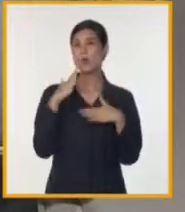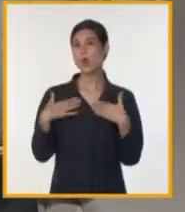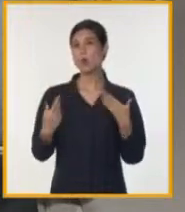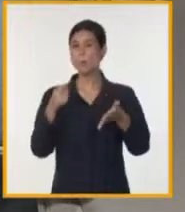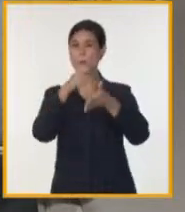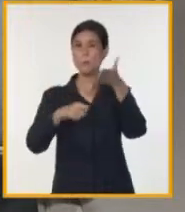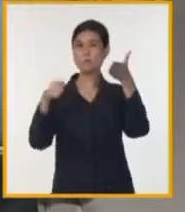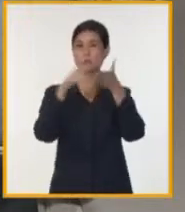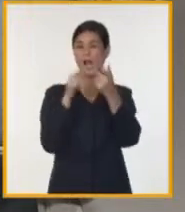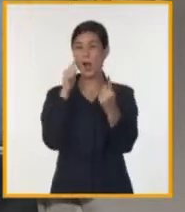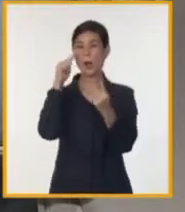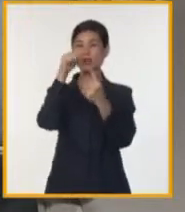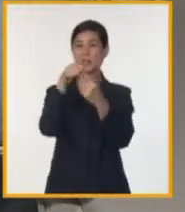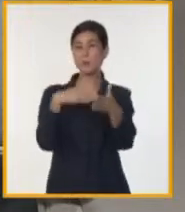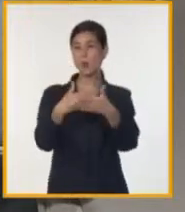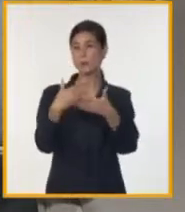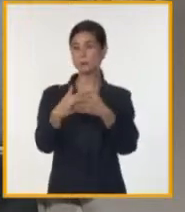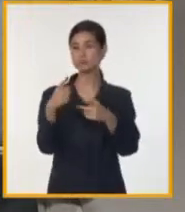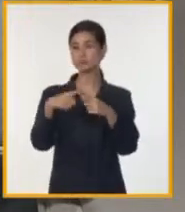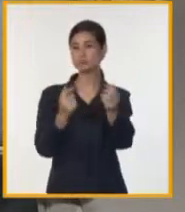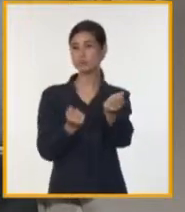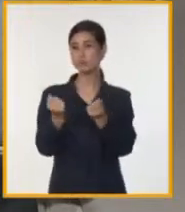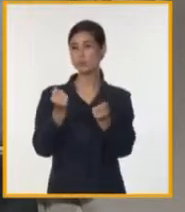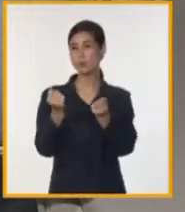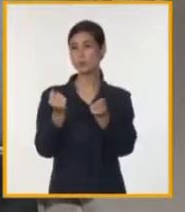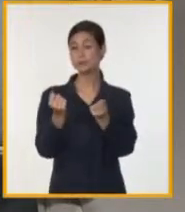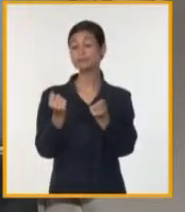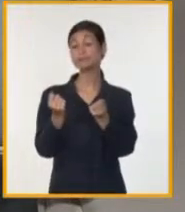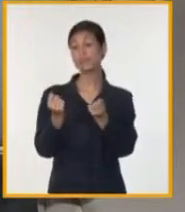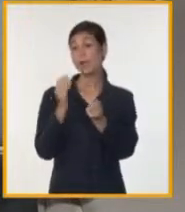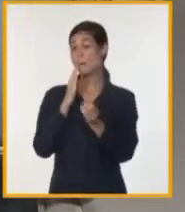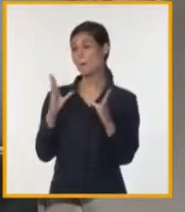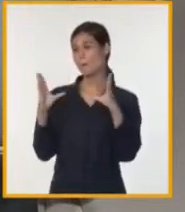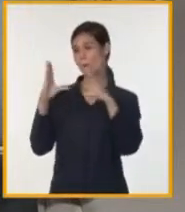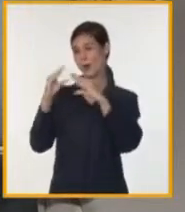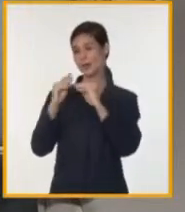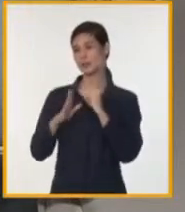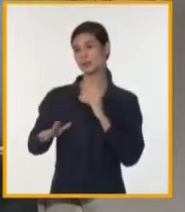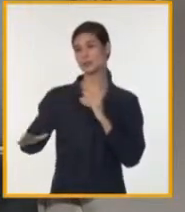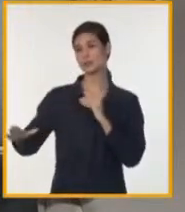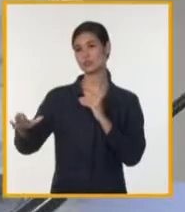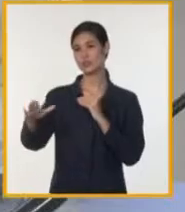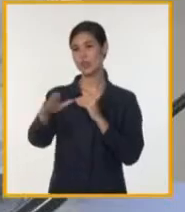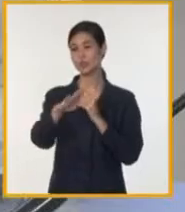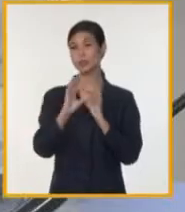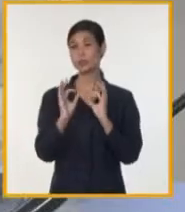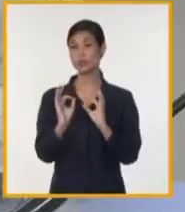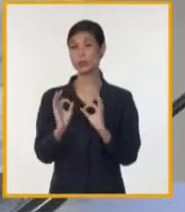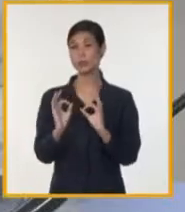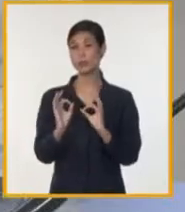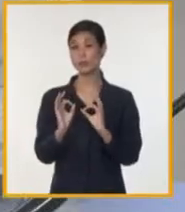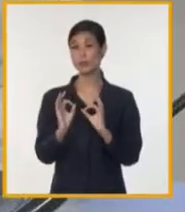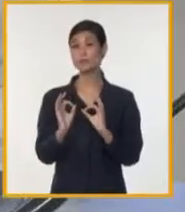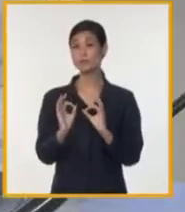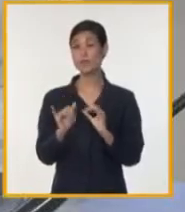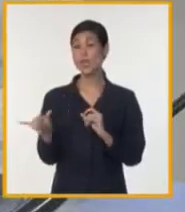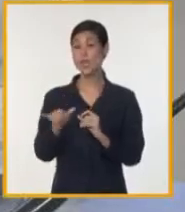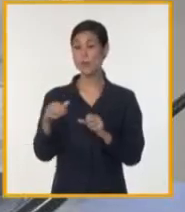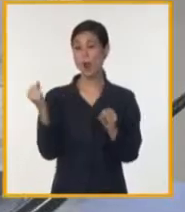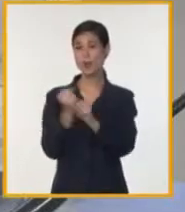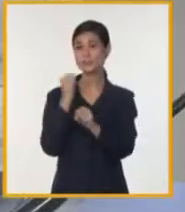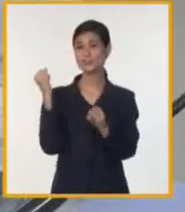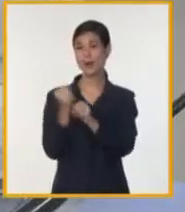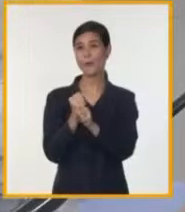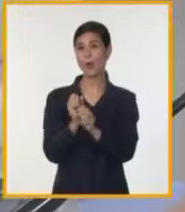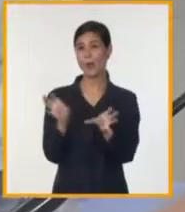escenario complejo que tiene hoy el país? Bueno, buenas noches, Randy, para ti, para toda la teleaudiencia, para todos los trabajadores del equipo de la